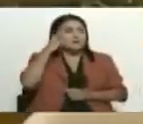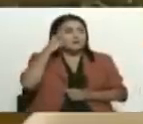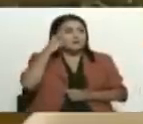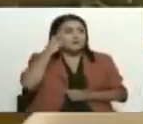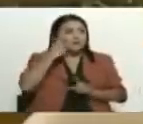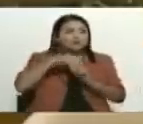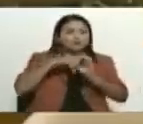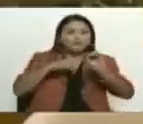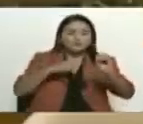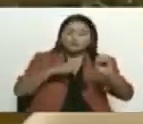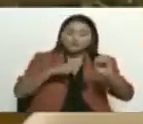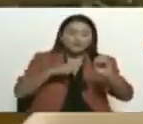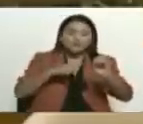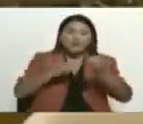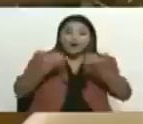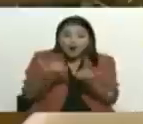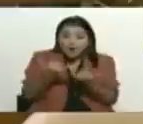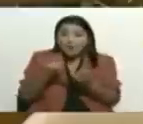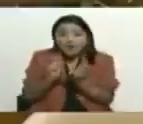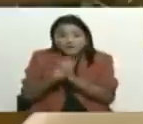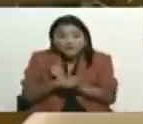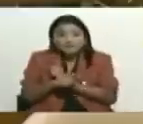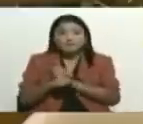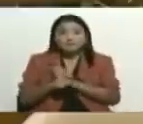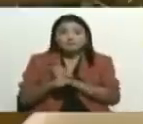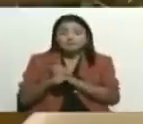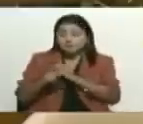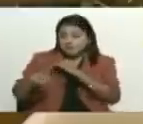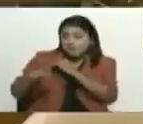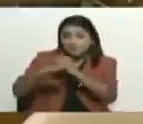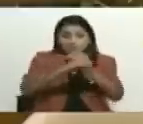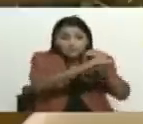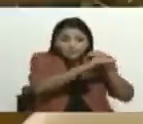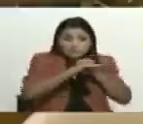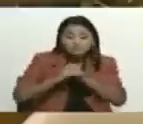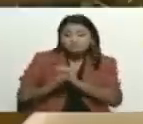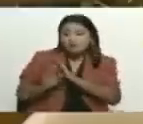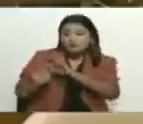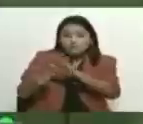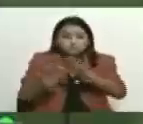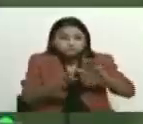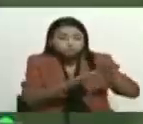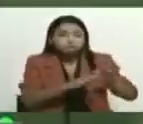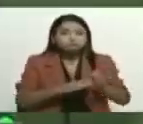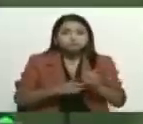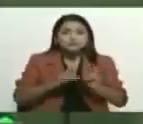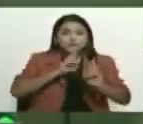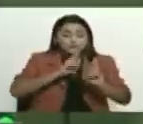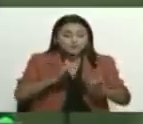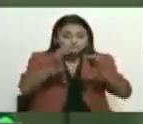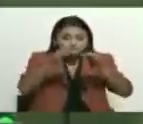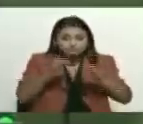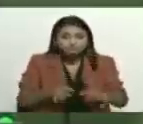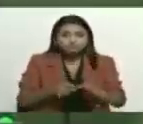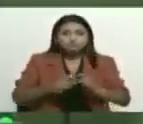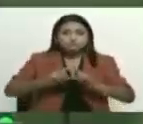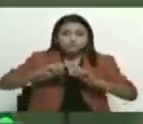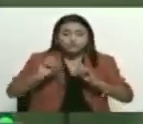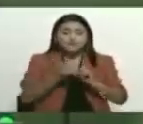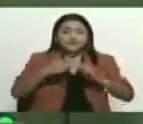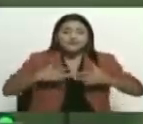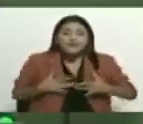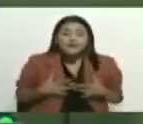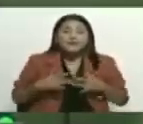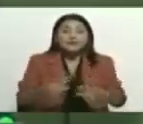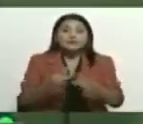lugar propiciar una visión de ganar-ganar, que nos permita así dar respuesta de manera efectiva a los intereses